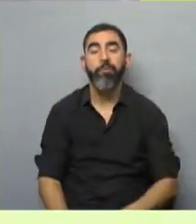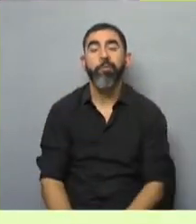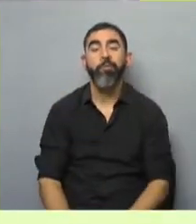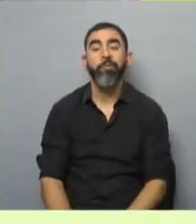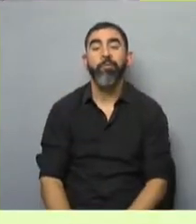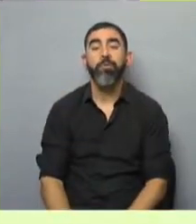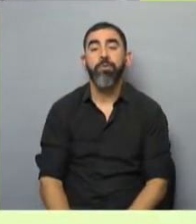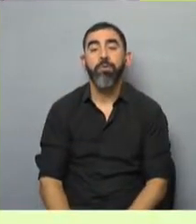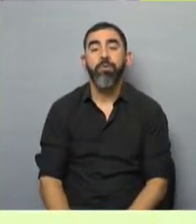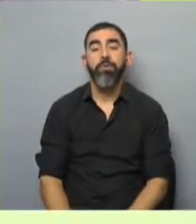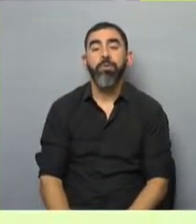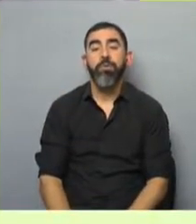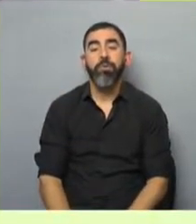bienvenido.